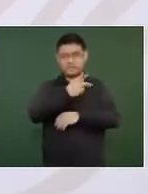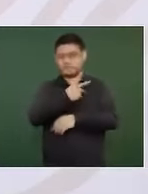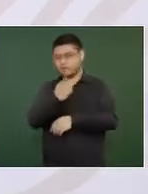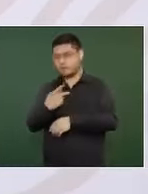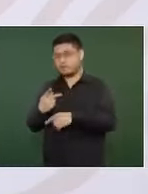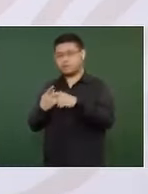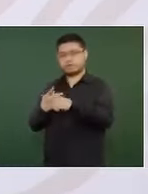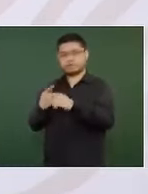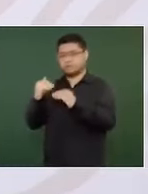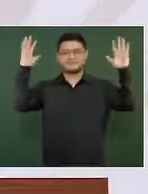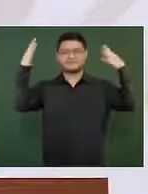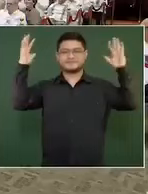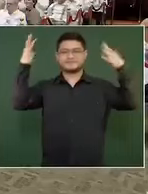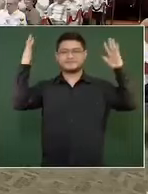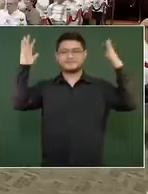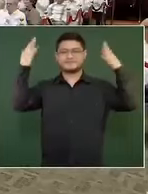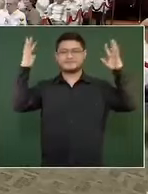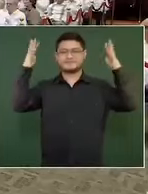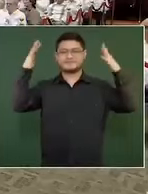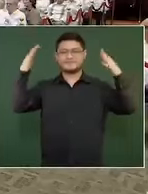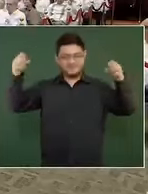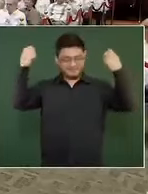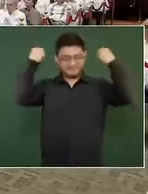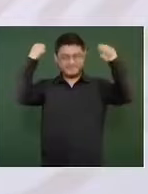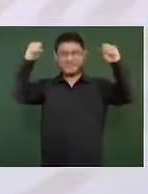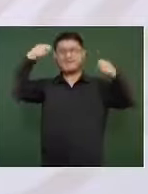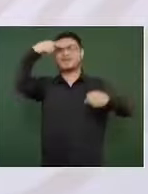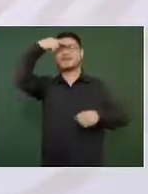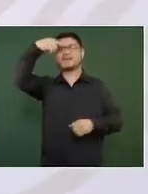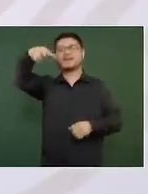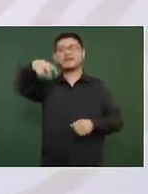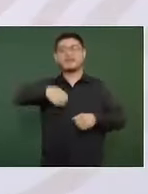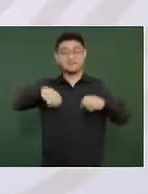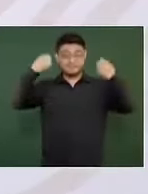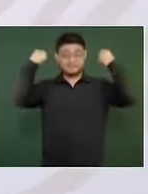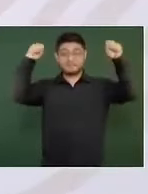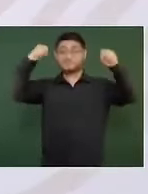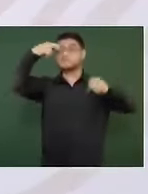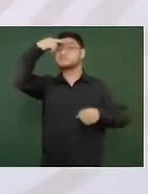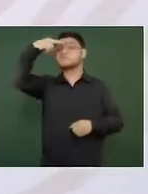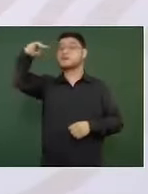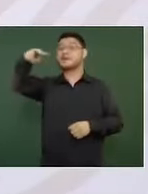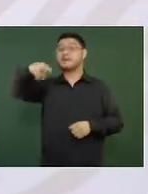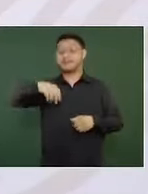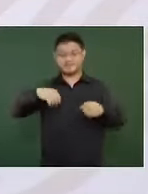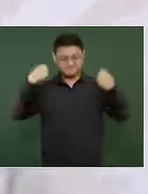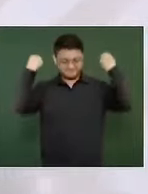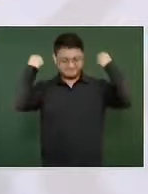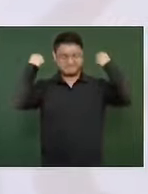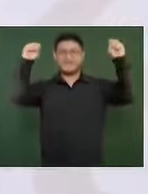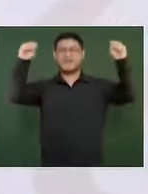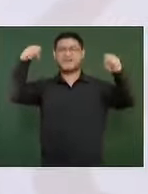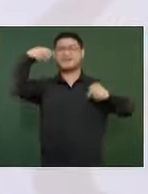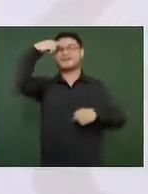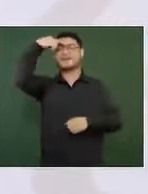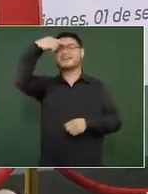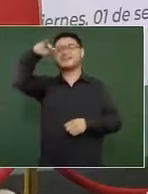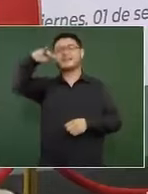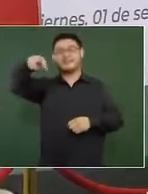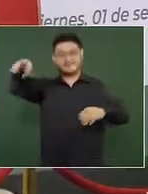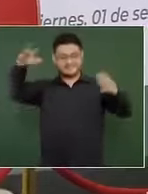y desigualdad no Viva México Viva México Viva